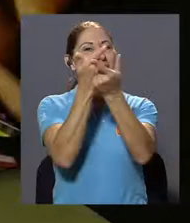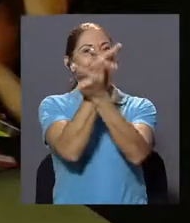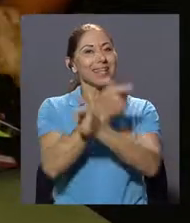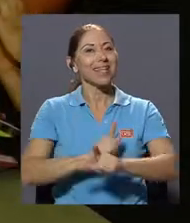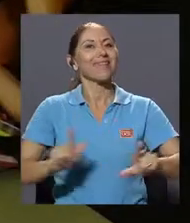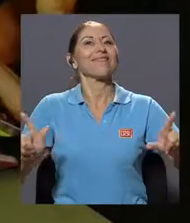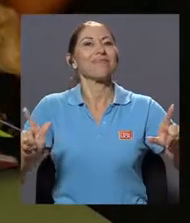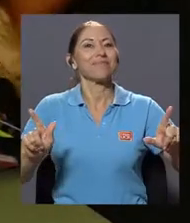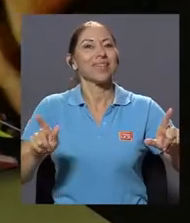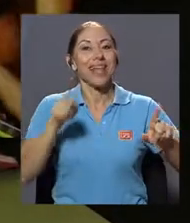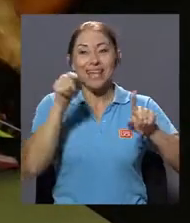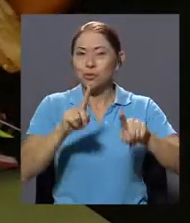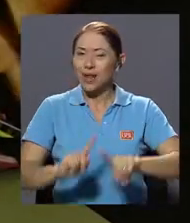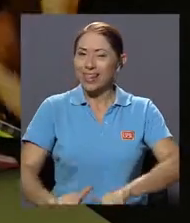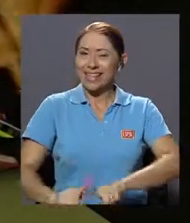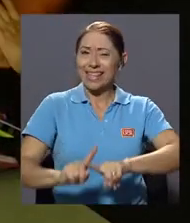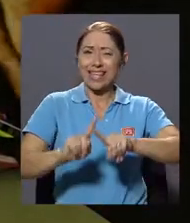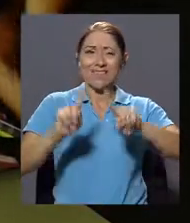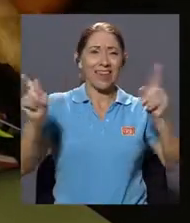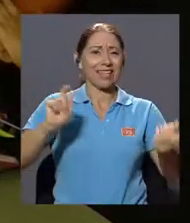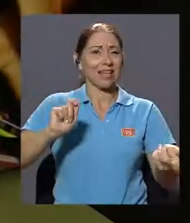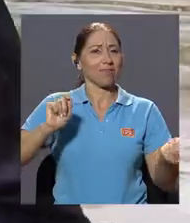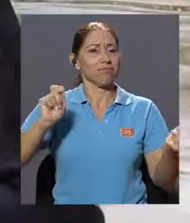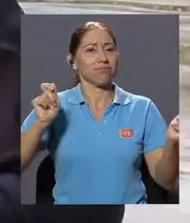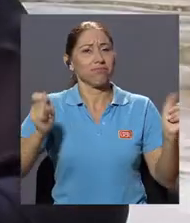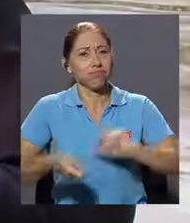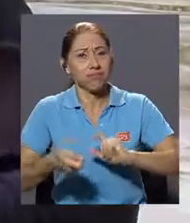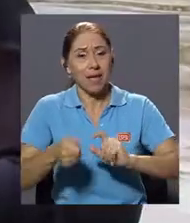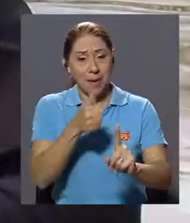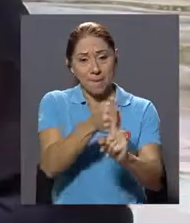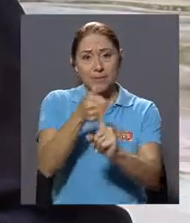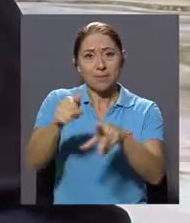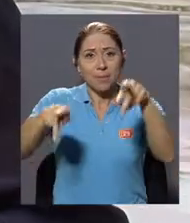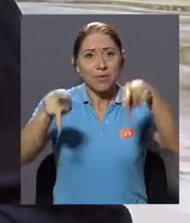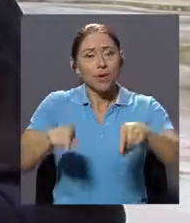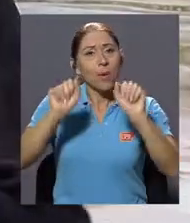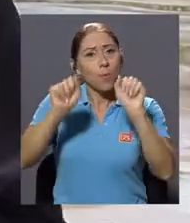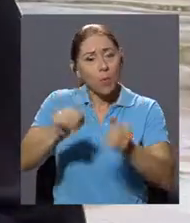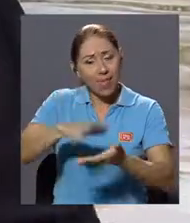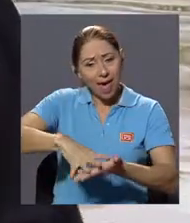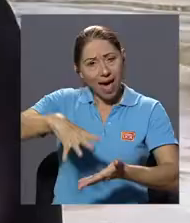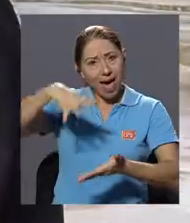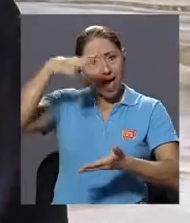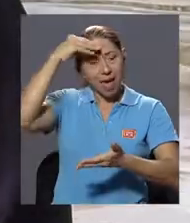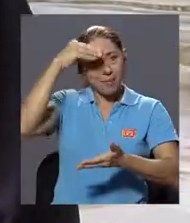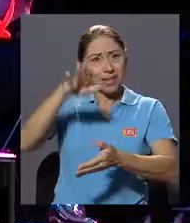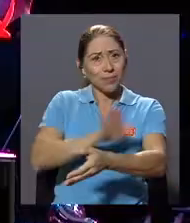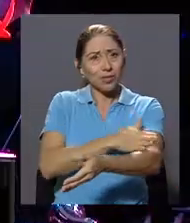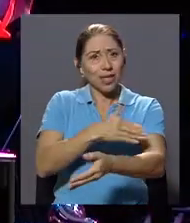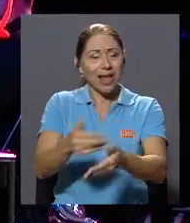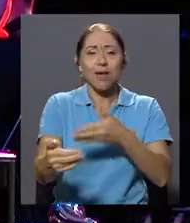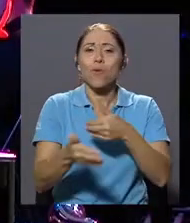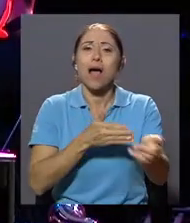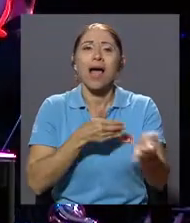como 360, ¿verdad?, le permita a la persona adquirir el aprendizaje musical a través de cualquiera de los